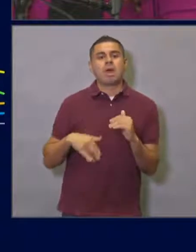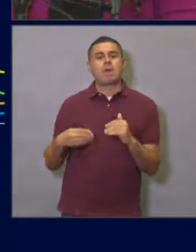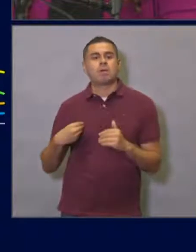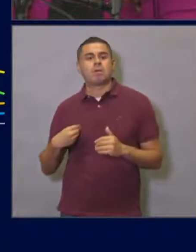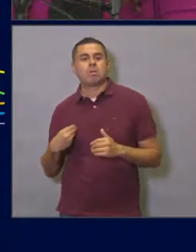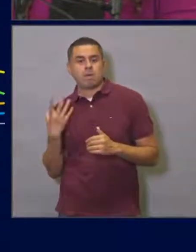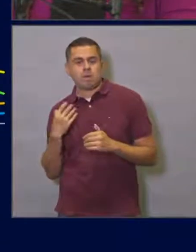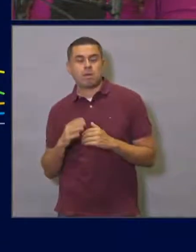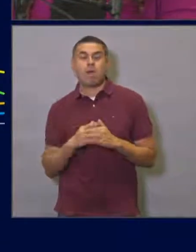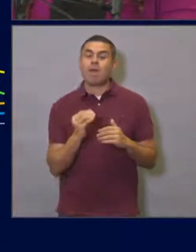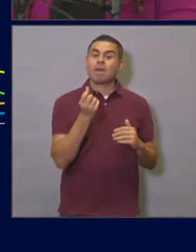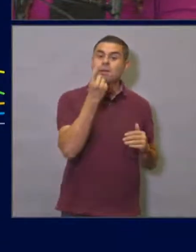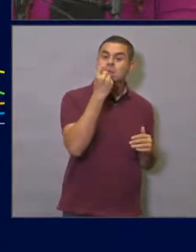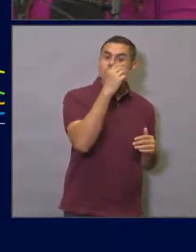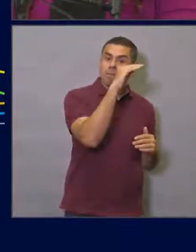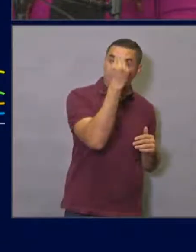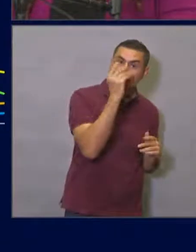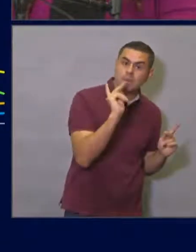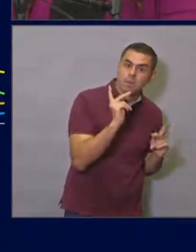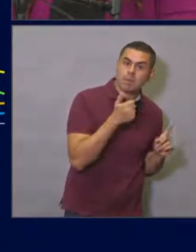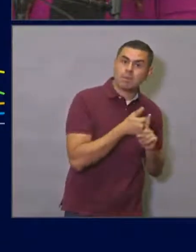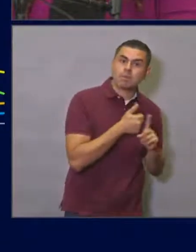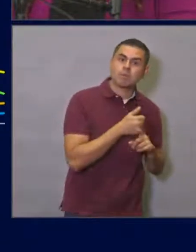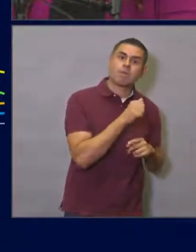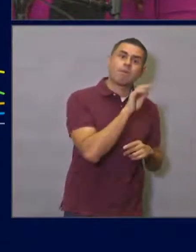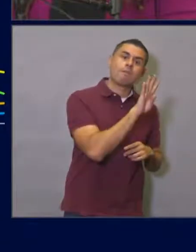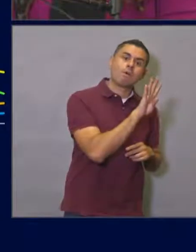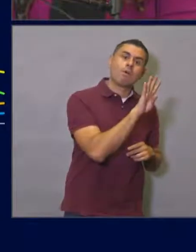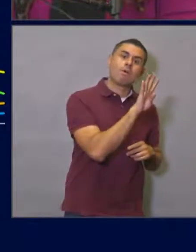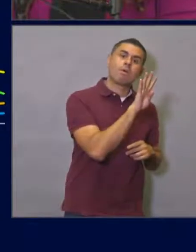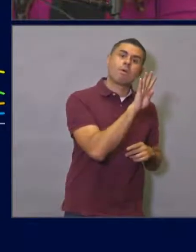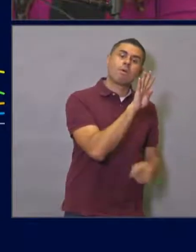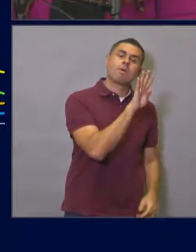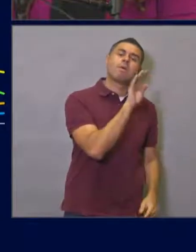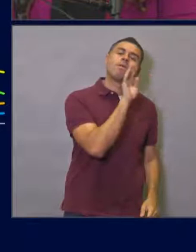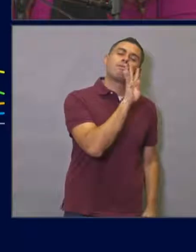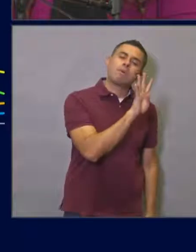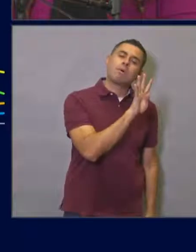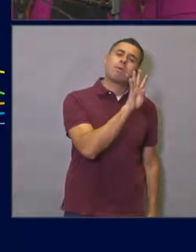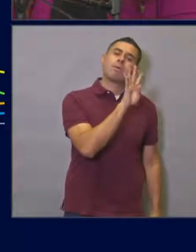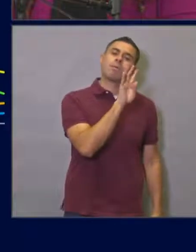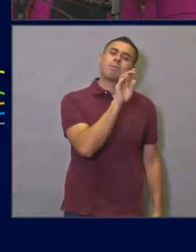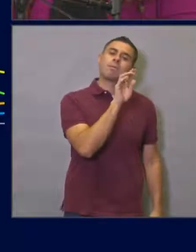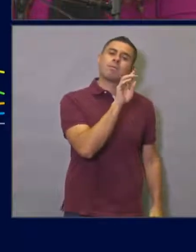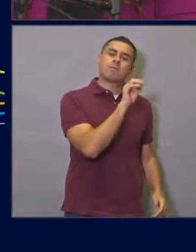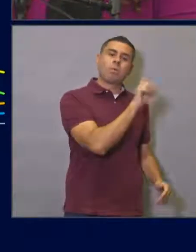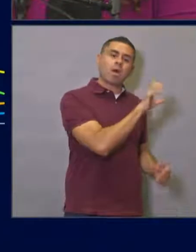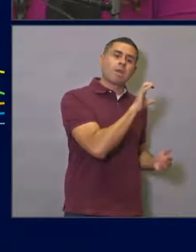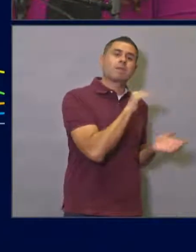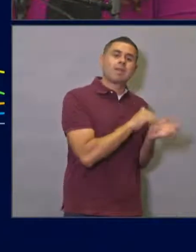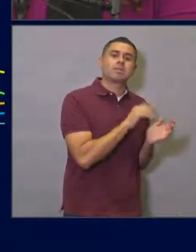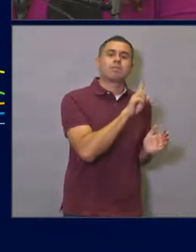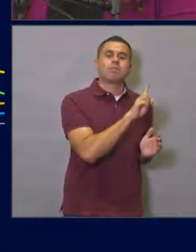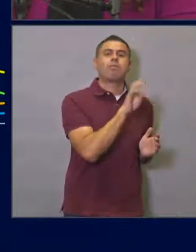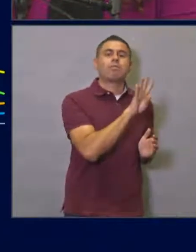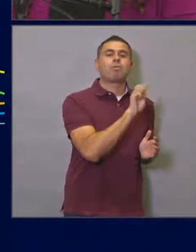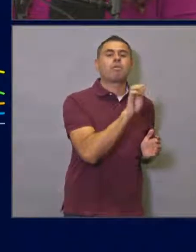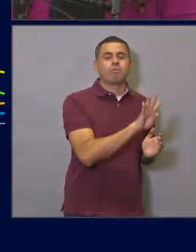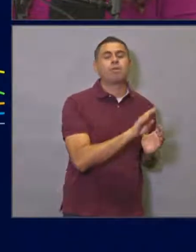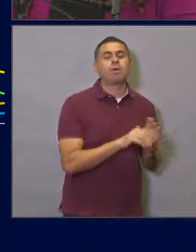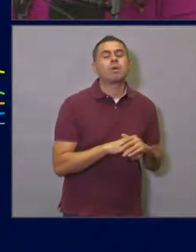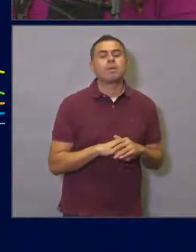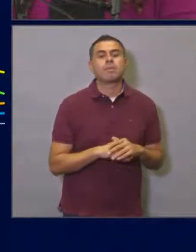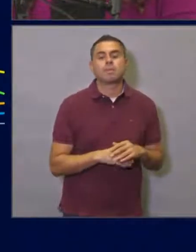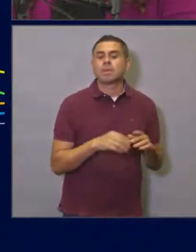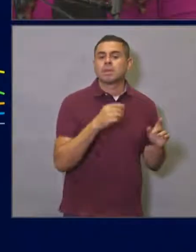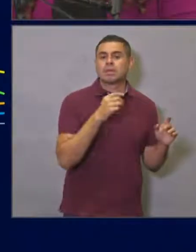los residentes afroamericanos fueron de 4.4 por cada 100,000 personas. Los